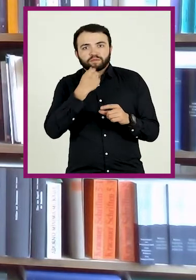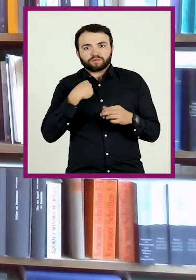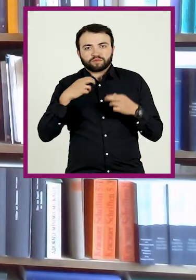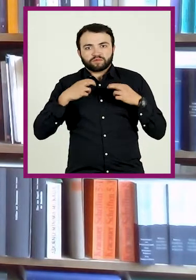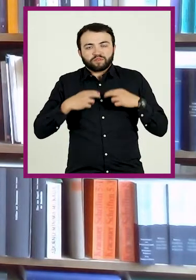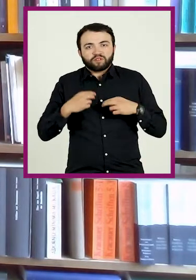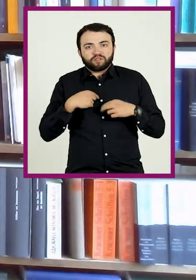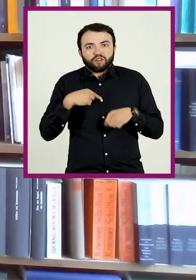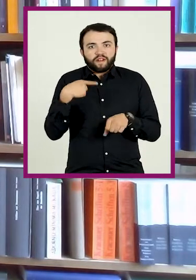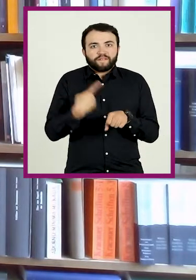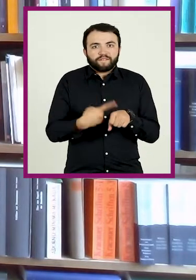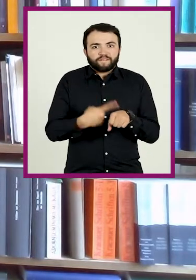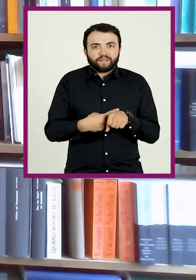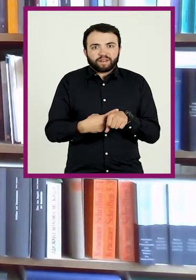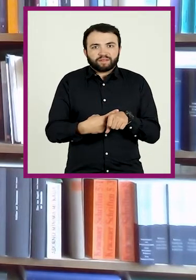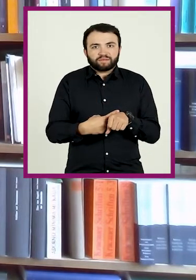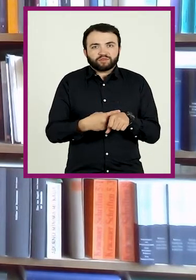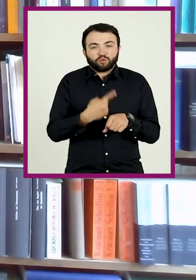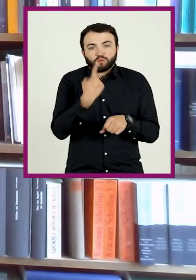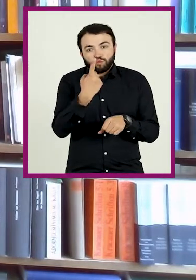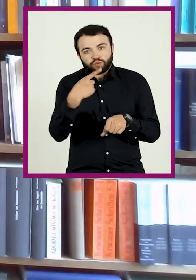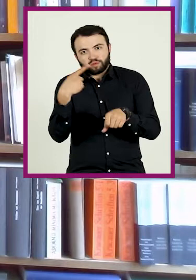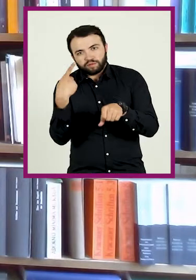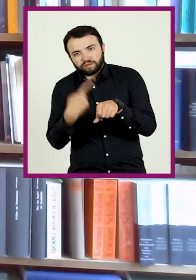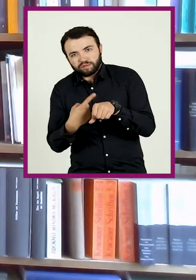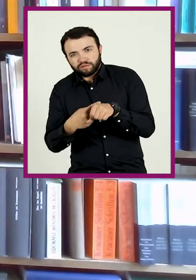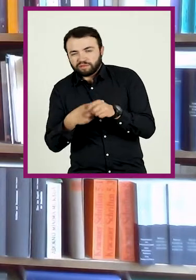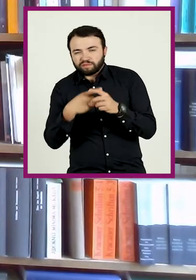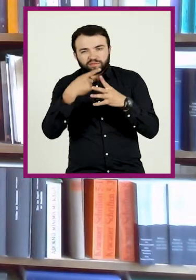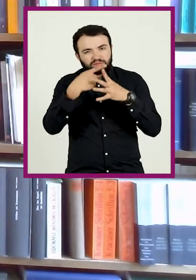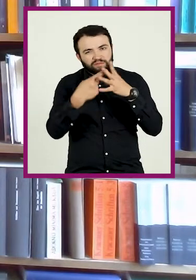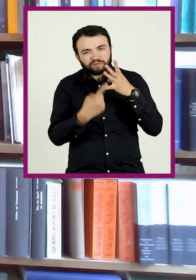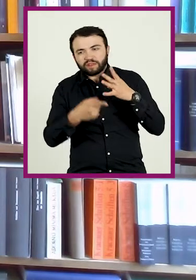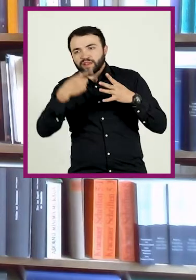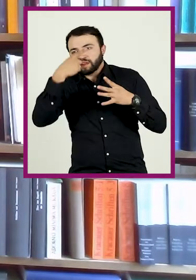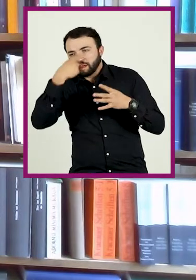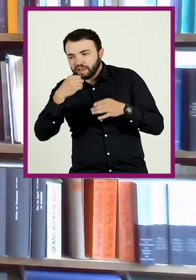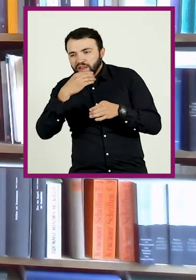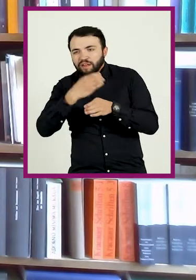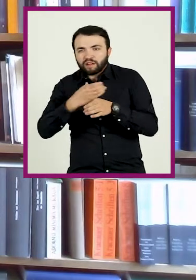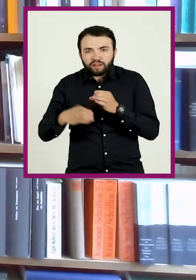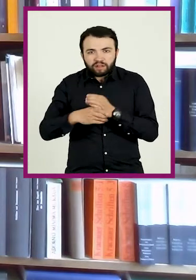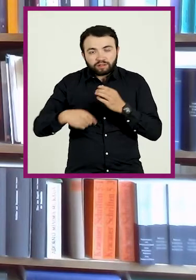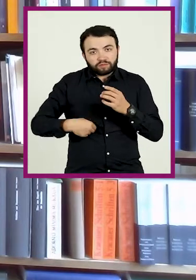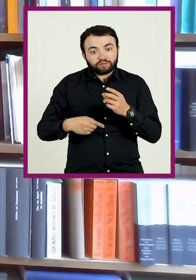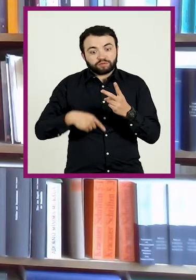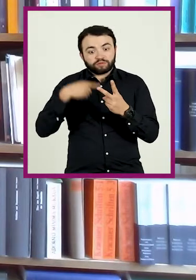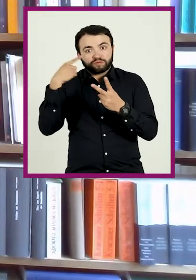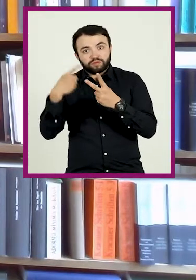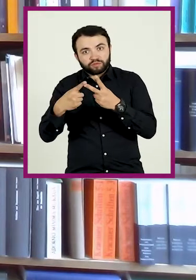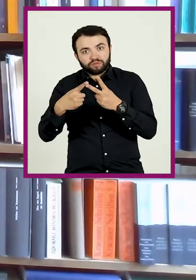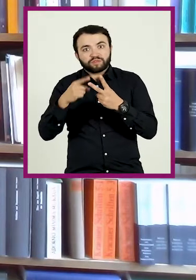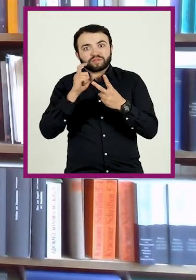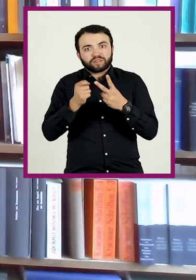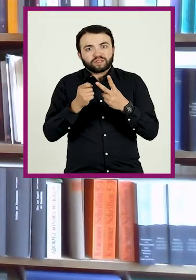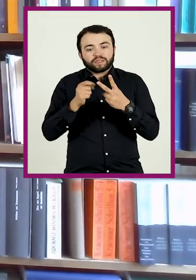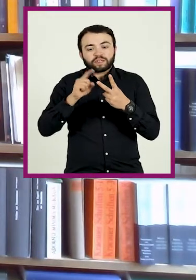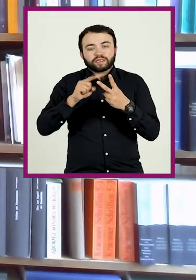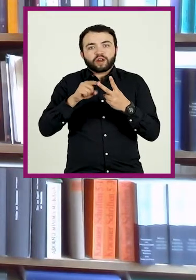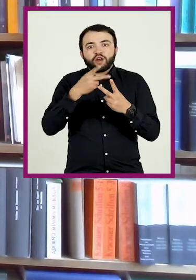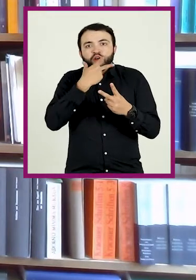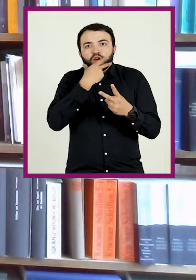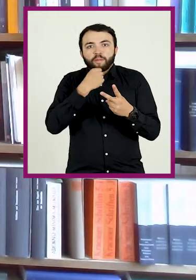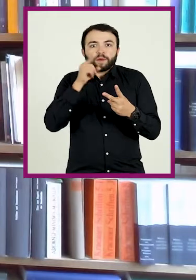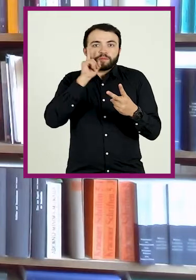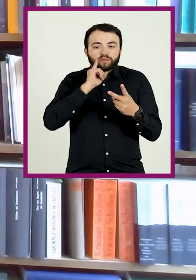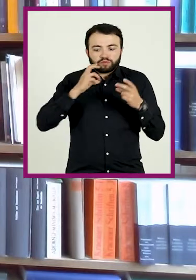enfermo, que, como lo dirá más tarde Séneca, se caracteriza por el sufrimiento,